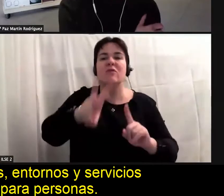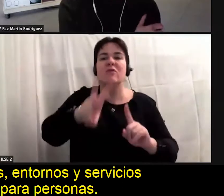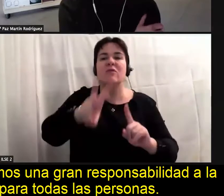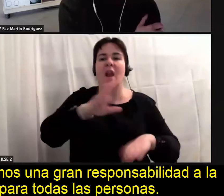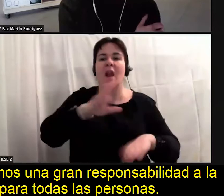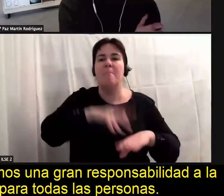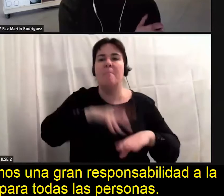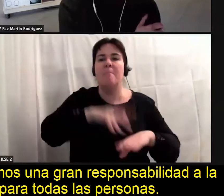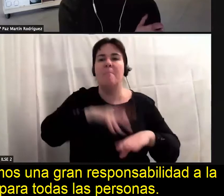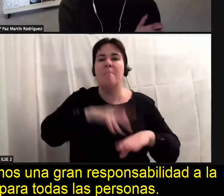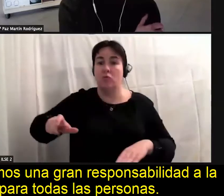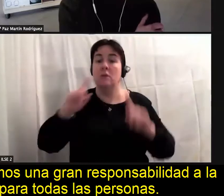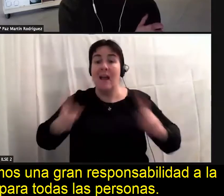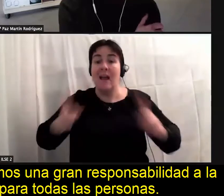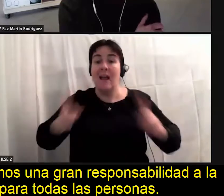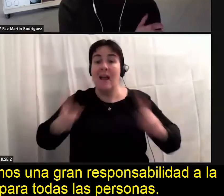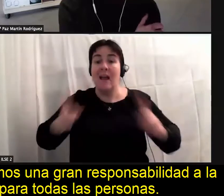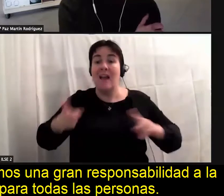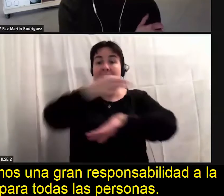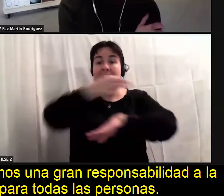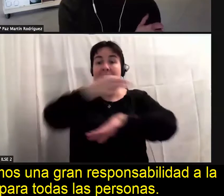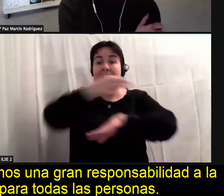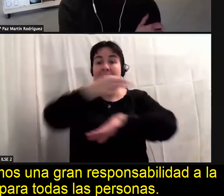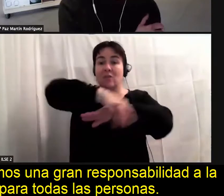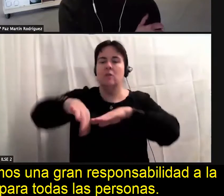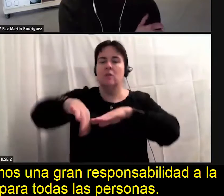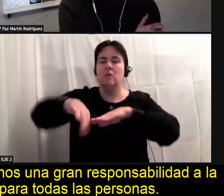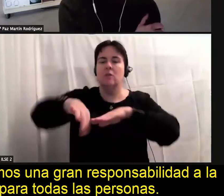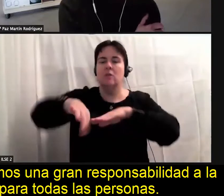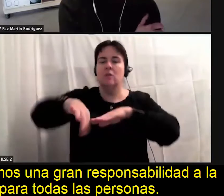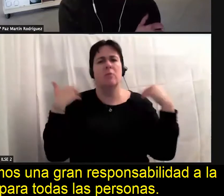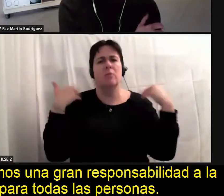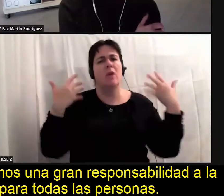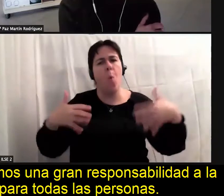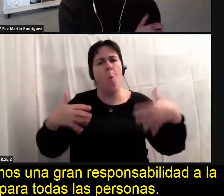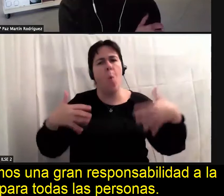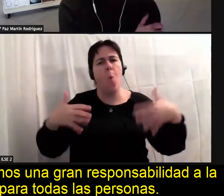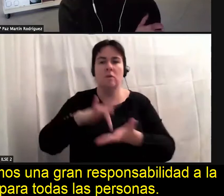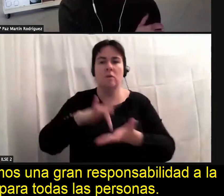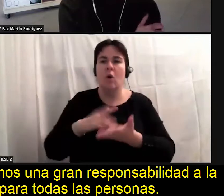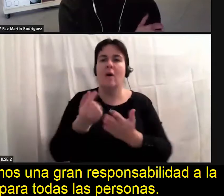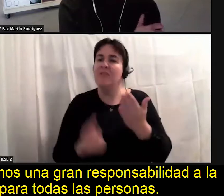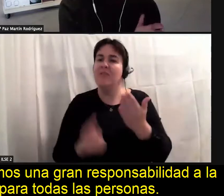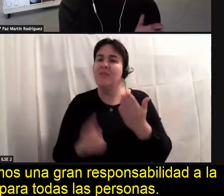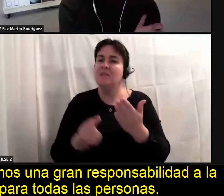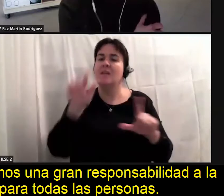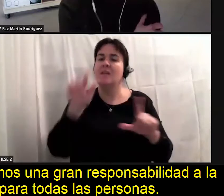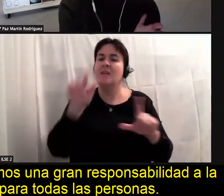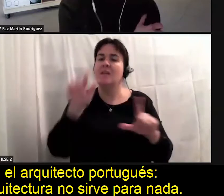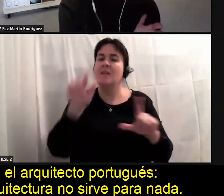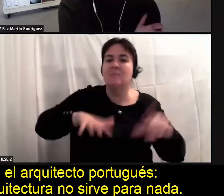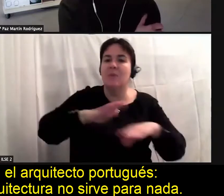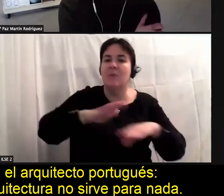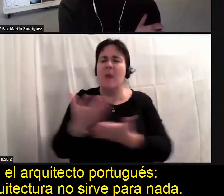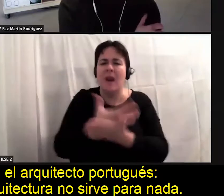arquitectos tenemos una gran responsabilidad a la hora de diseñar espacios para todas las personas, ¿no? Porque yo creo que eso, yo tengo una frase